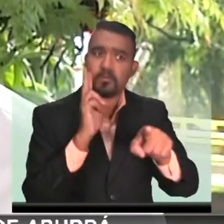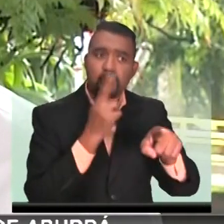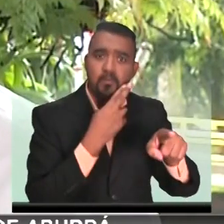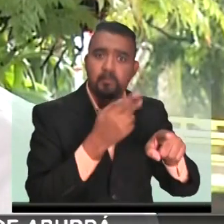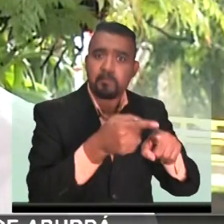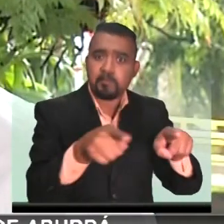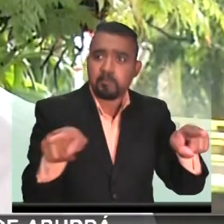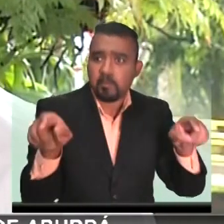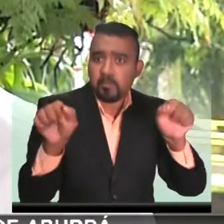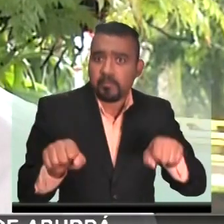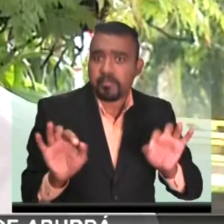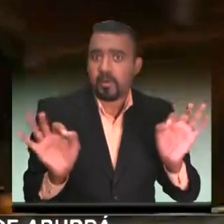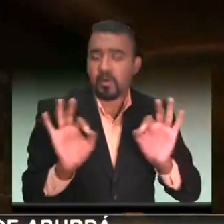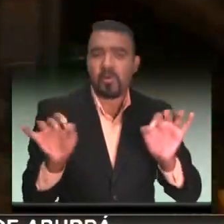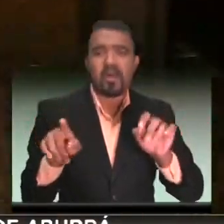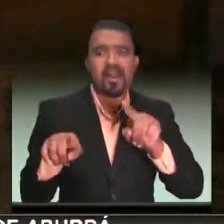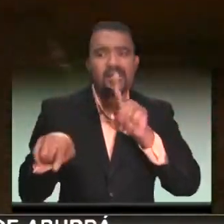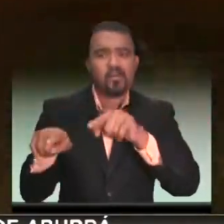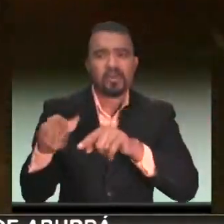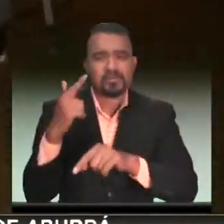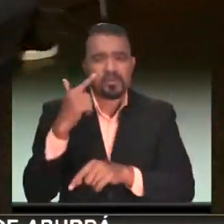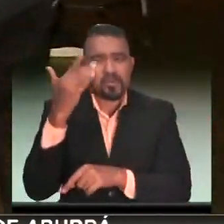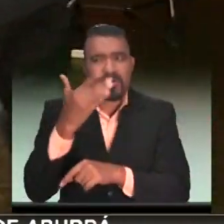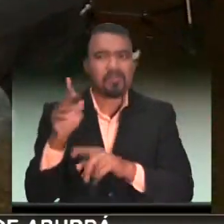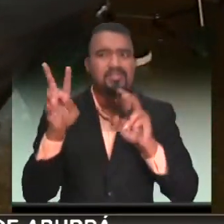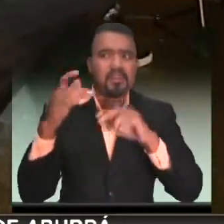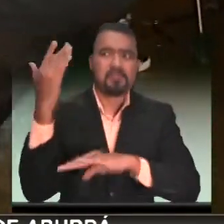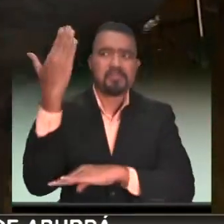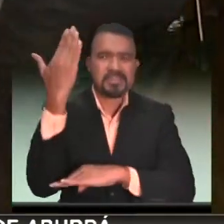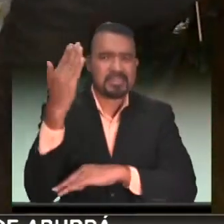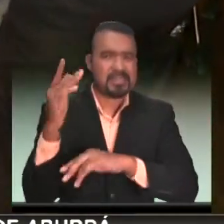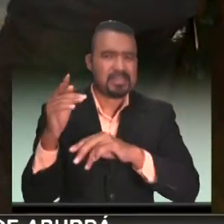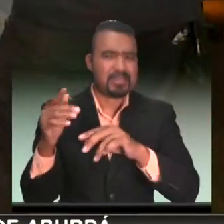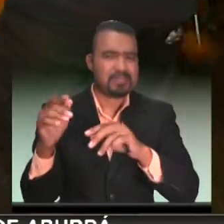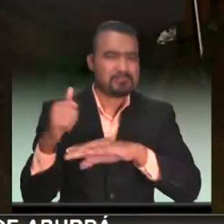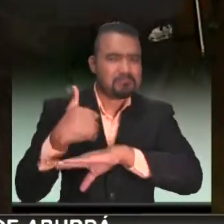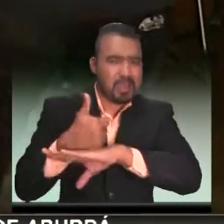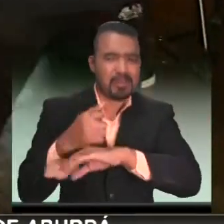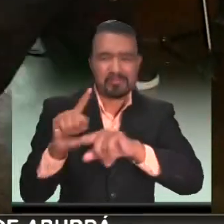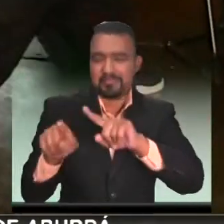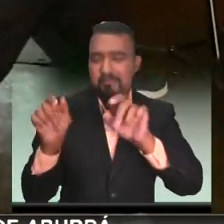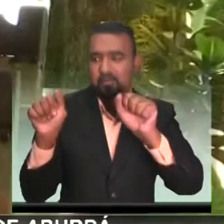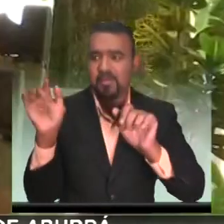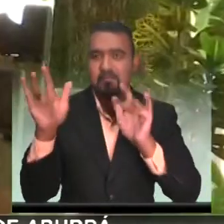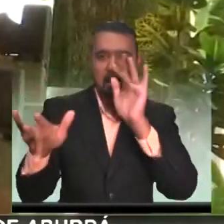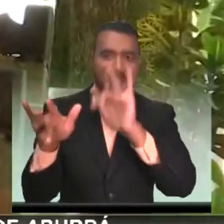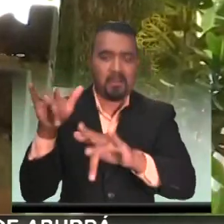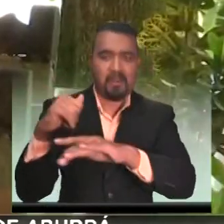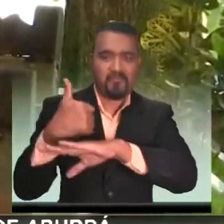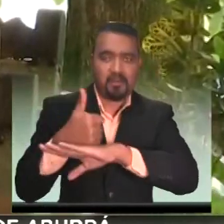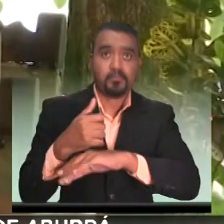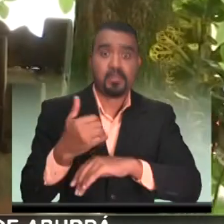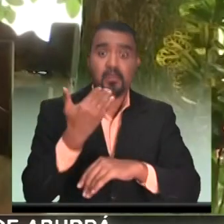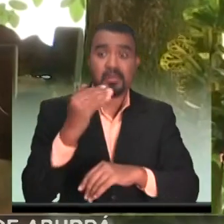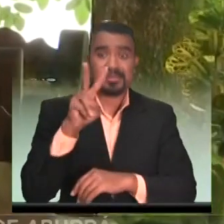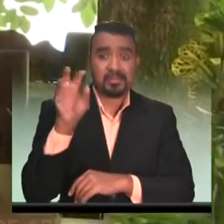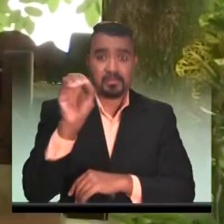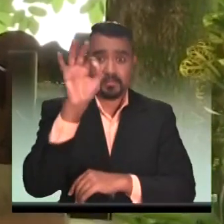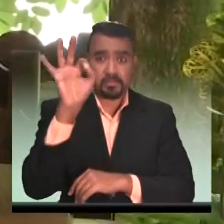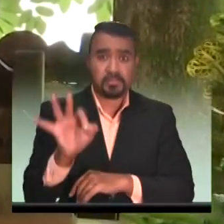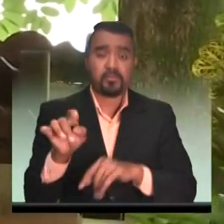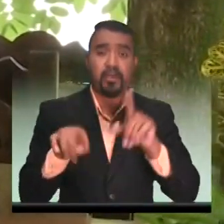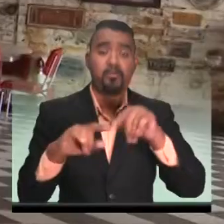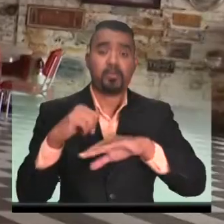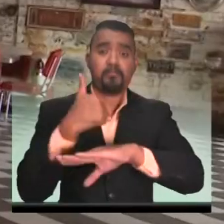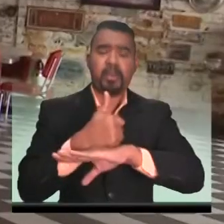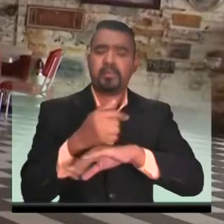el sector de la industria del entretenimiento. La agremiación estima que cerca del 70% de los bares y discotecas de la ciudad se han